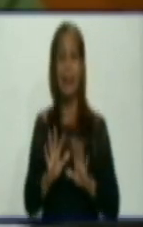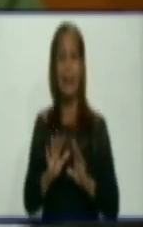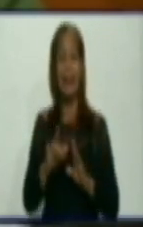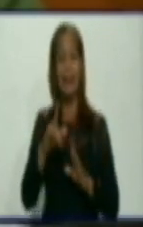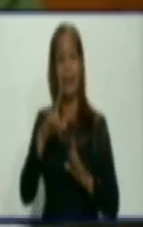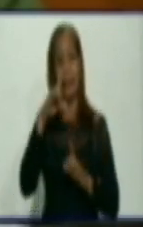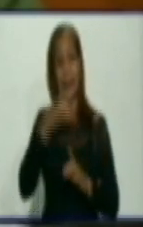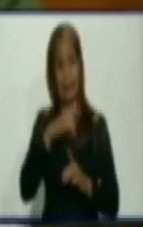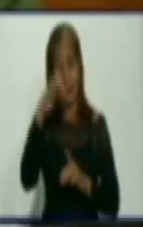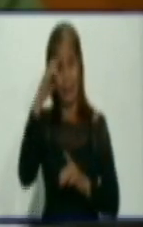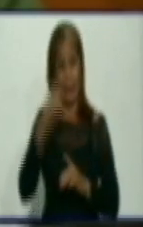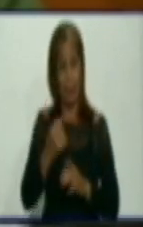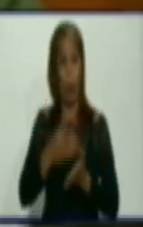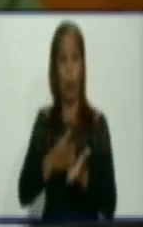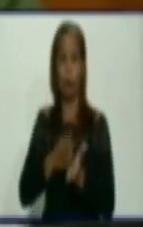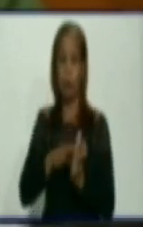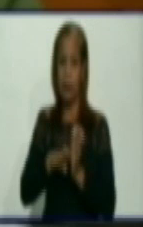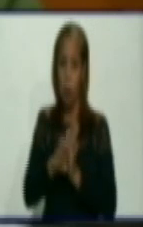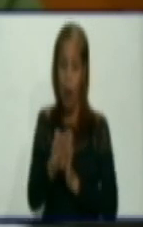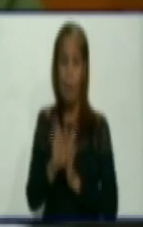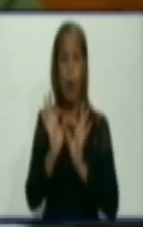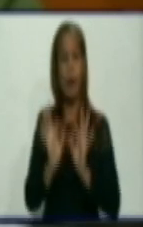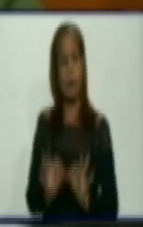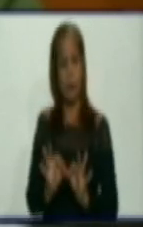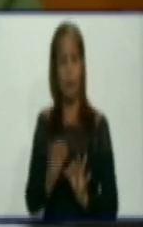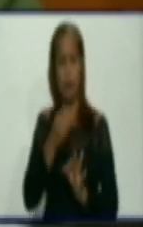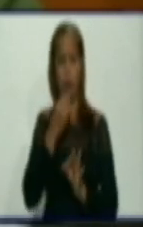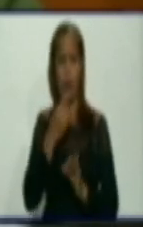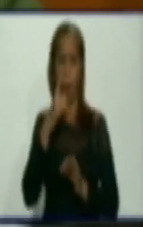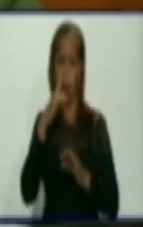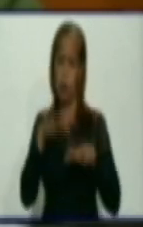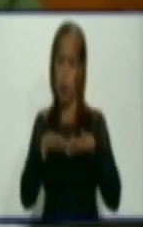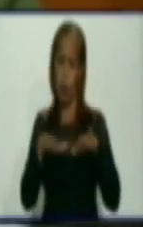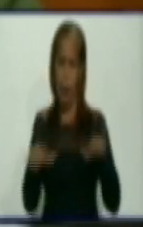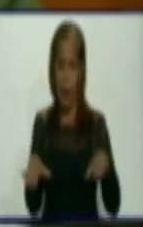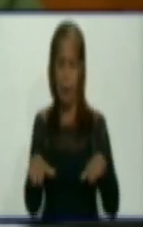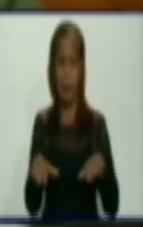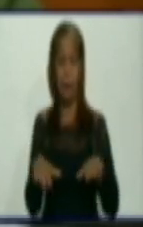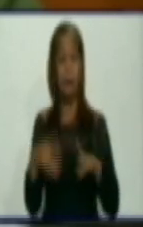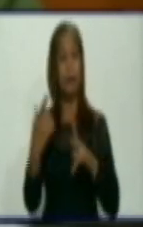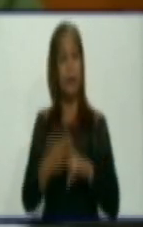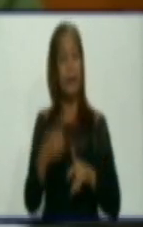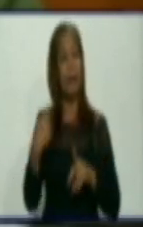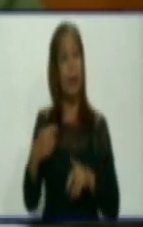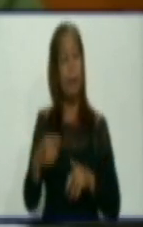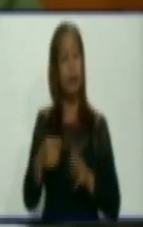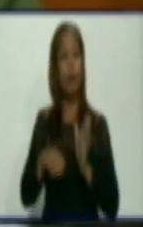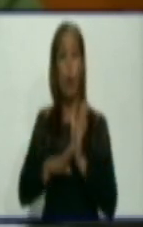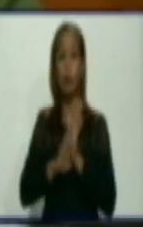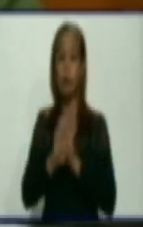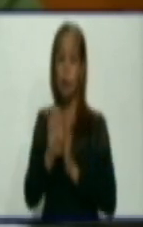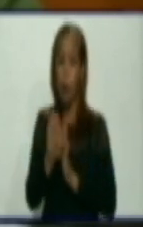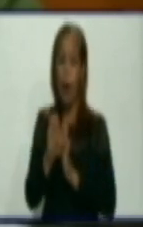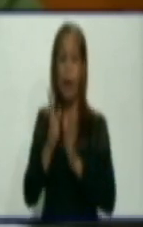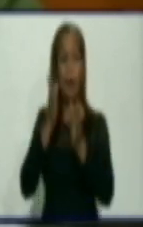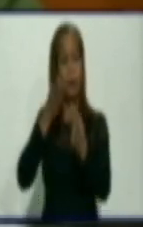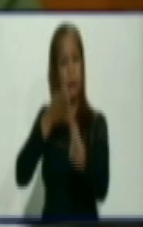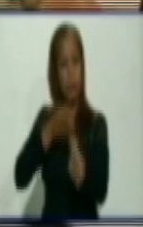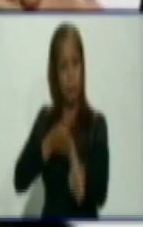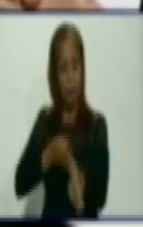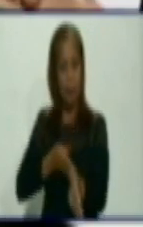nada justifica que no se cuide la vida humana, nada justifica la indisciplina, nada justifica la